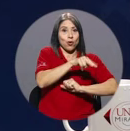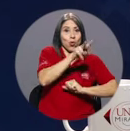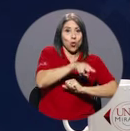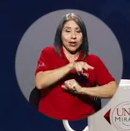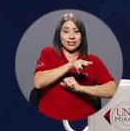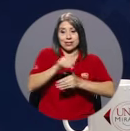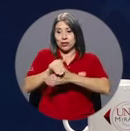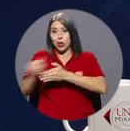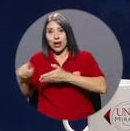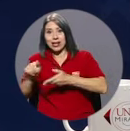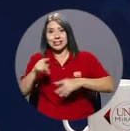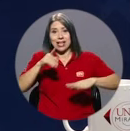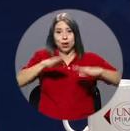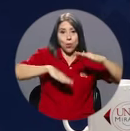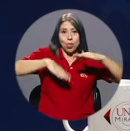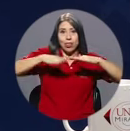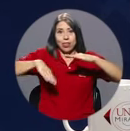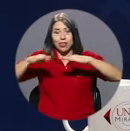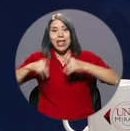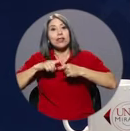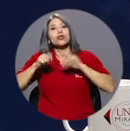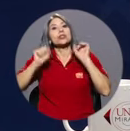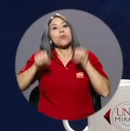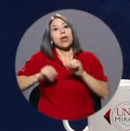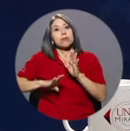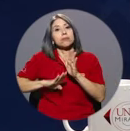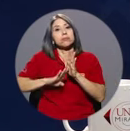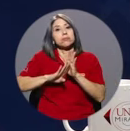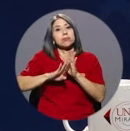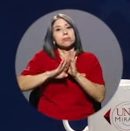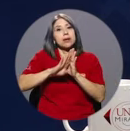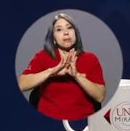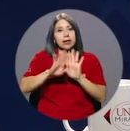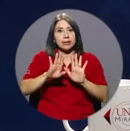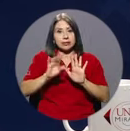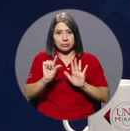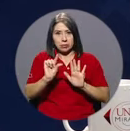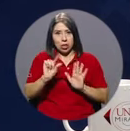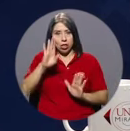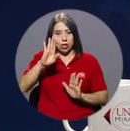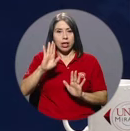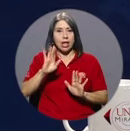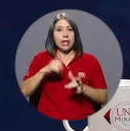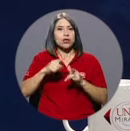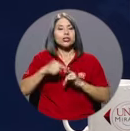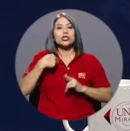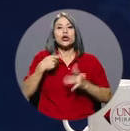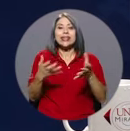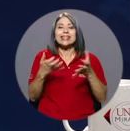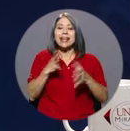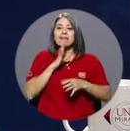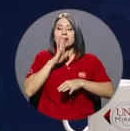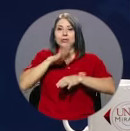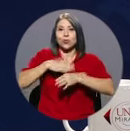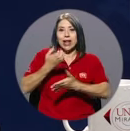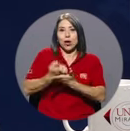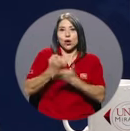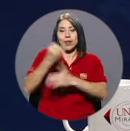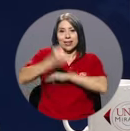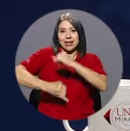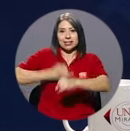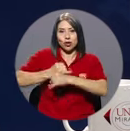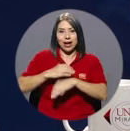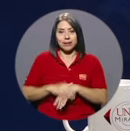una desaceleración de una presión hacia el tipo de cambio. Entonces yo quisiera primero hablar eventualmente ese tema de la economía internacional. Y a